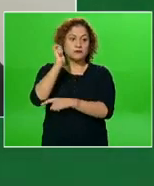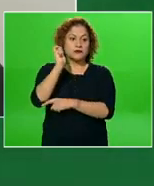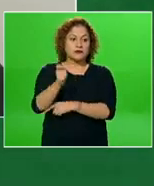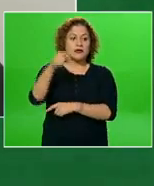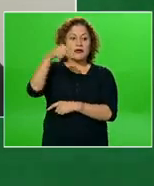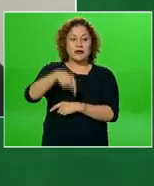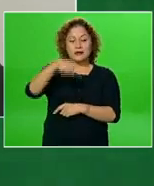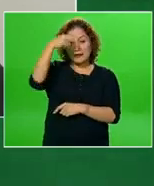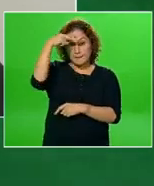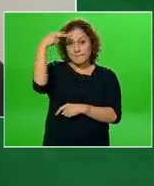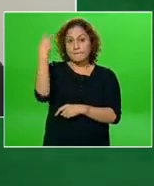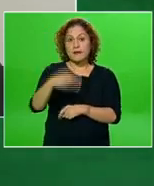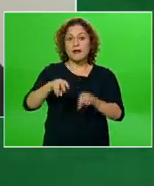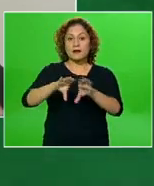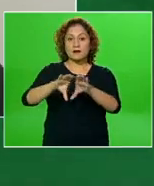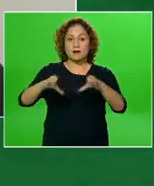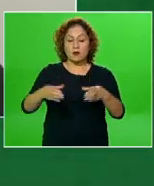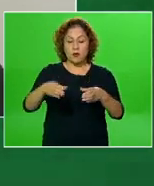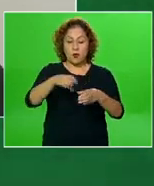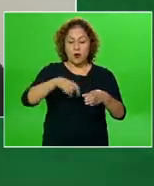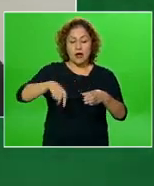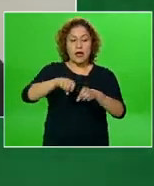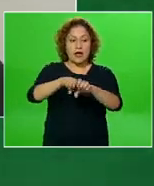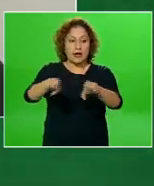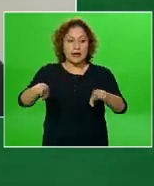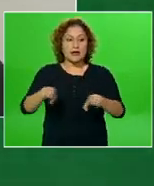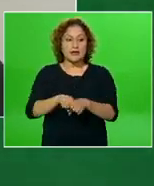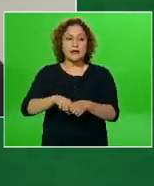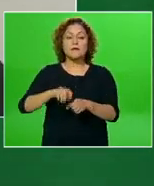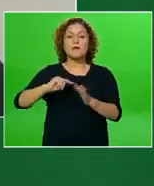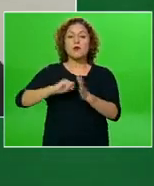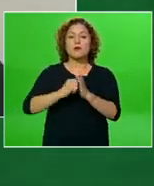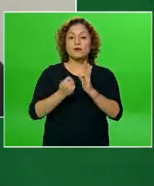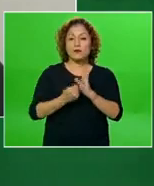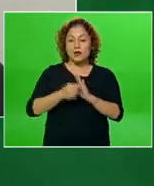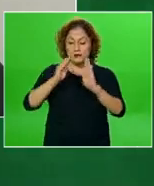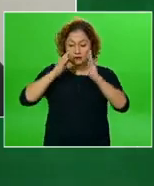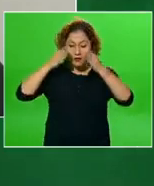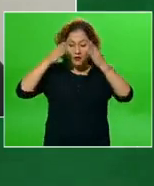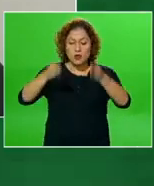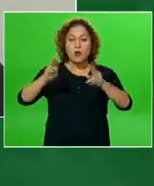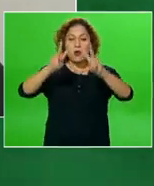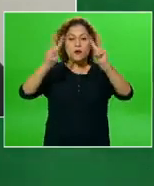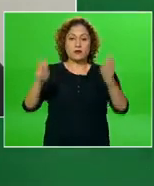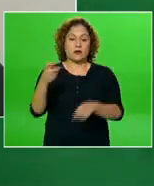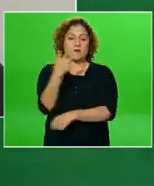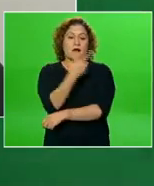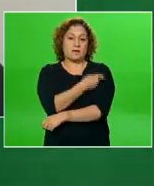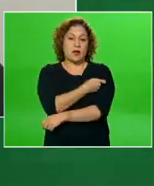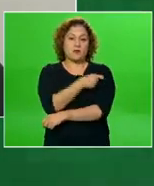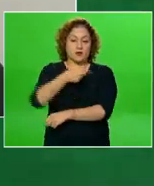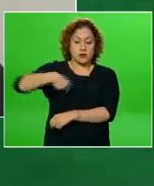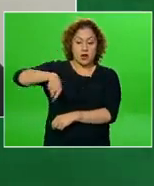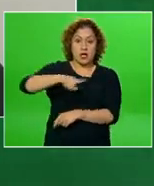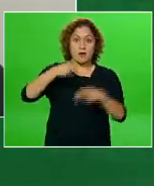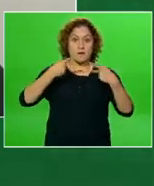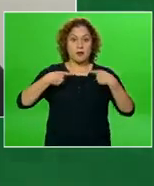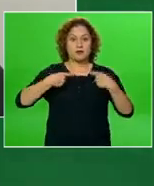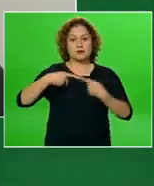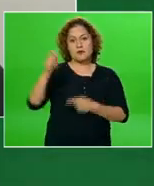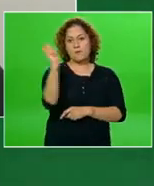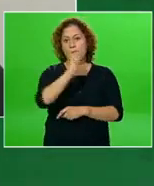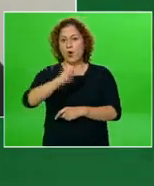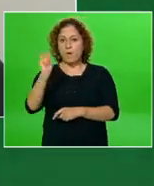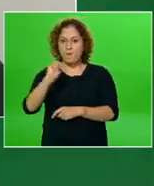grupo técnico asesor de vacunas que está integrado por profesionales altamente capacitados con mucha